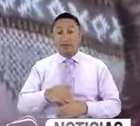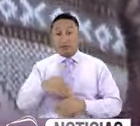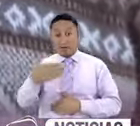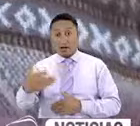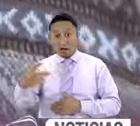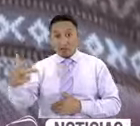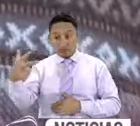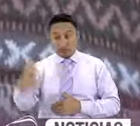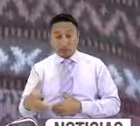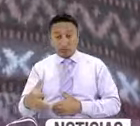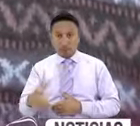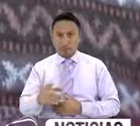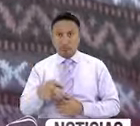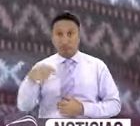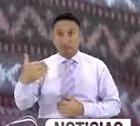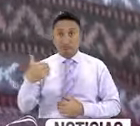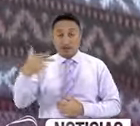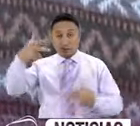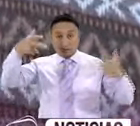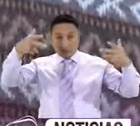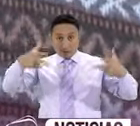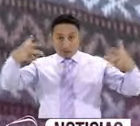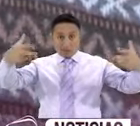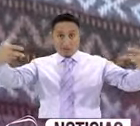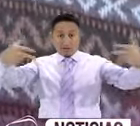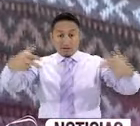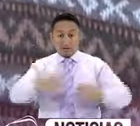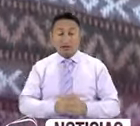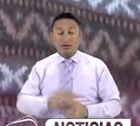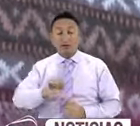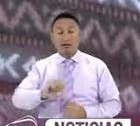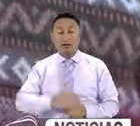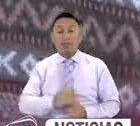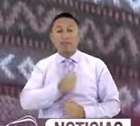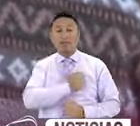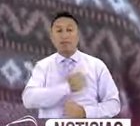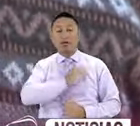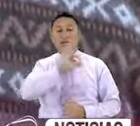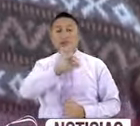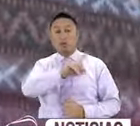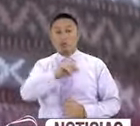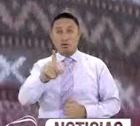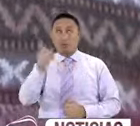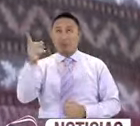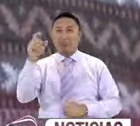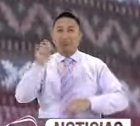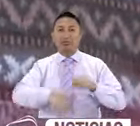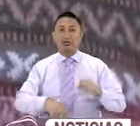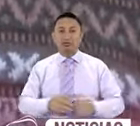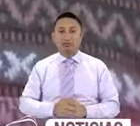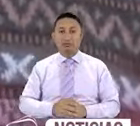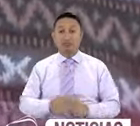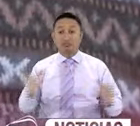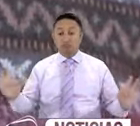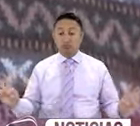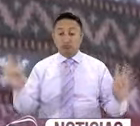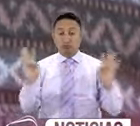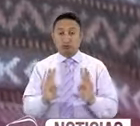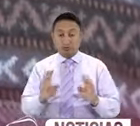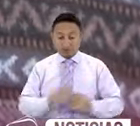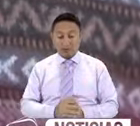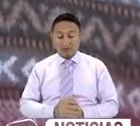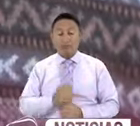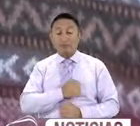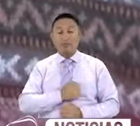Tenemos cámaras que supuestamente pertenecen al ECU 911, pero no sirven. Los vecinos tratan de reunirse, pero lamentablemente si